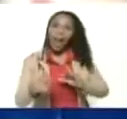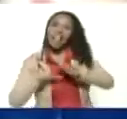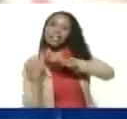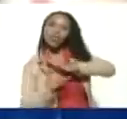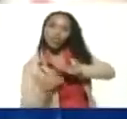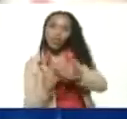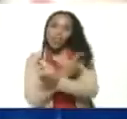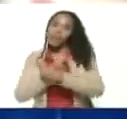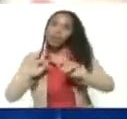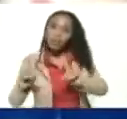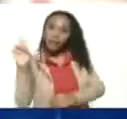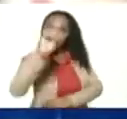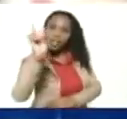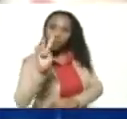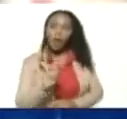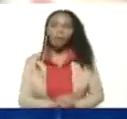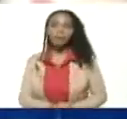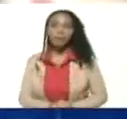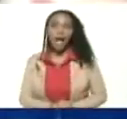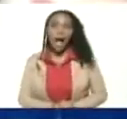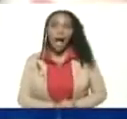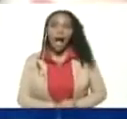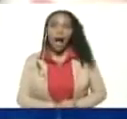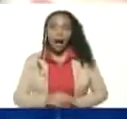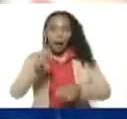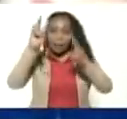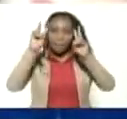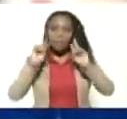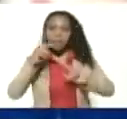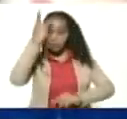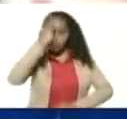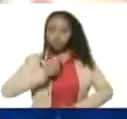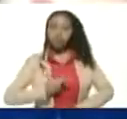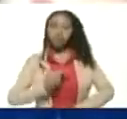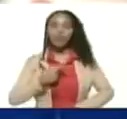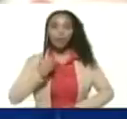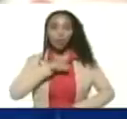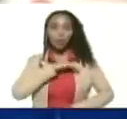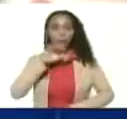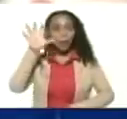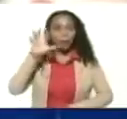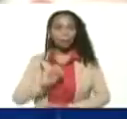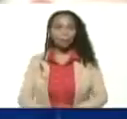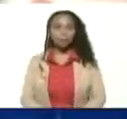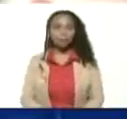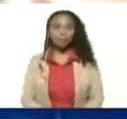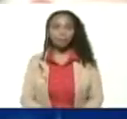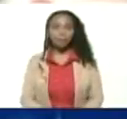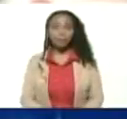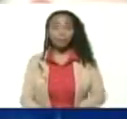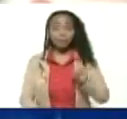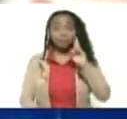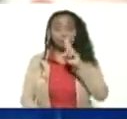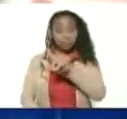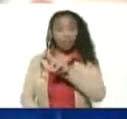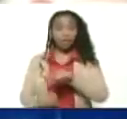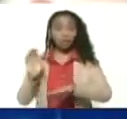instituciones democráticas de Venezuela, a la dignidad de nuestro país. Miren lo que hicieron.